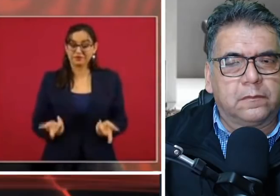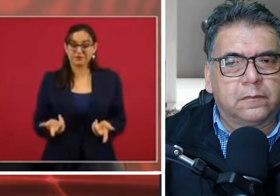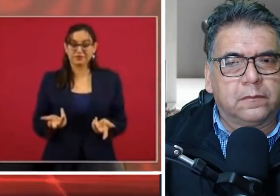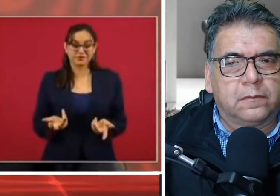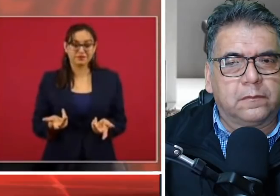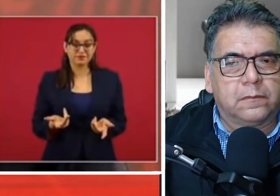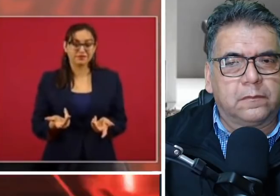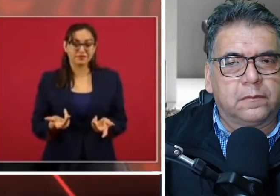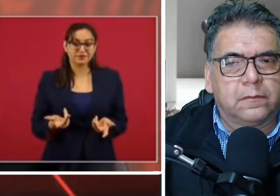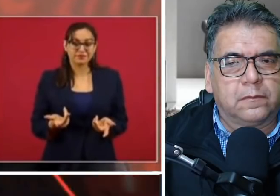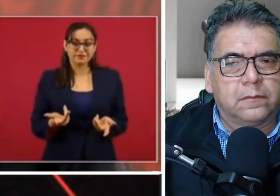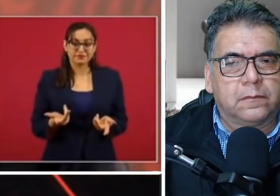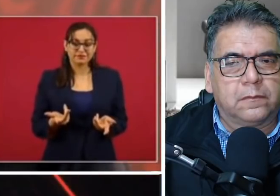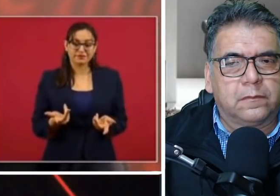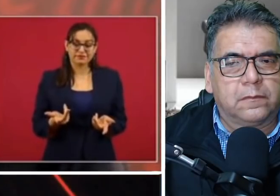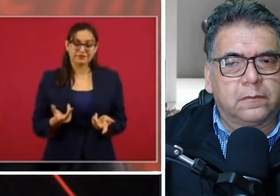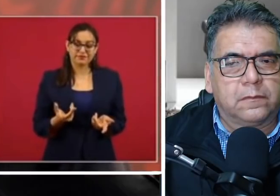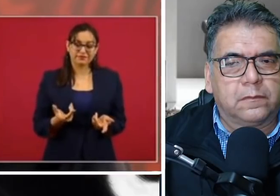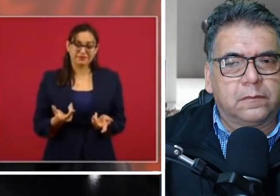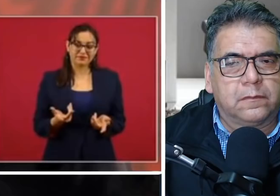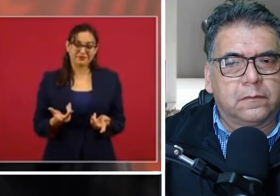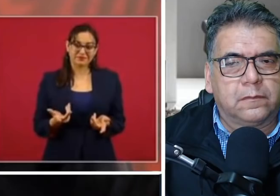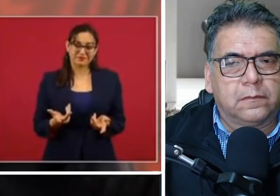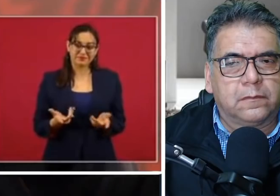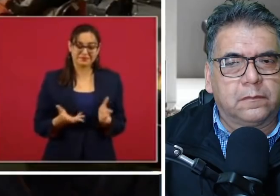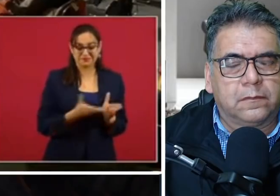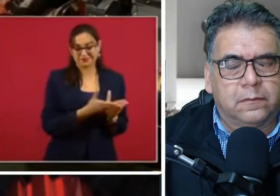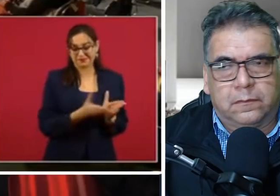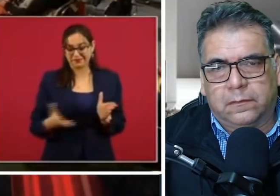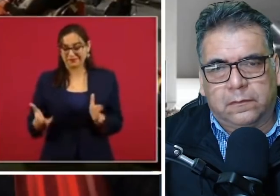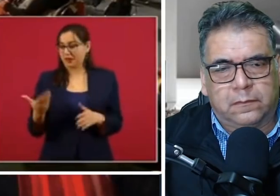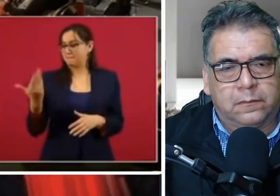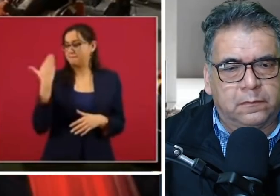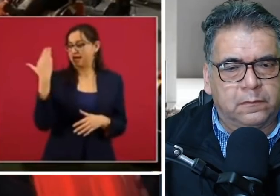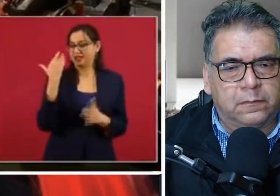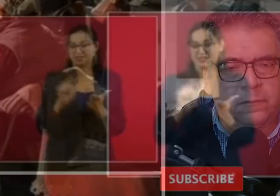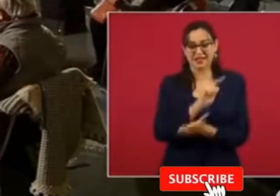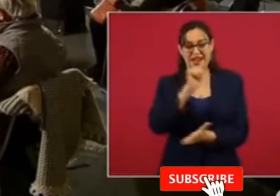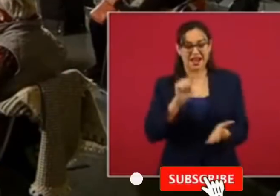se agravó con la llamada reforma energética.